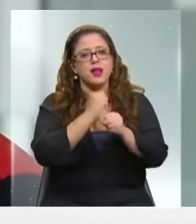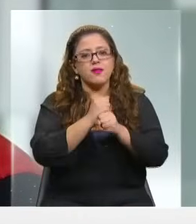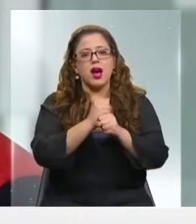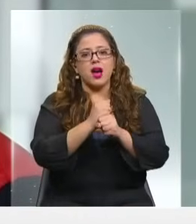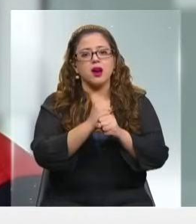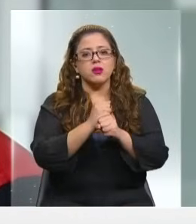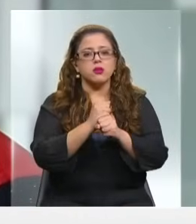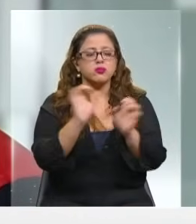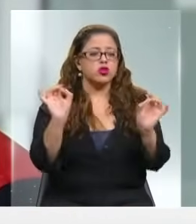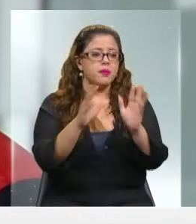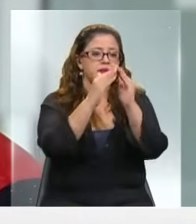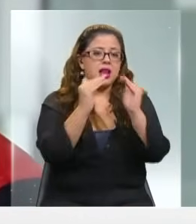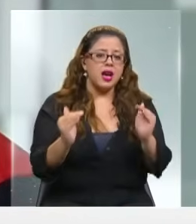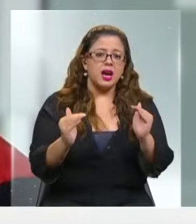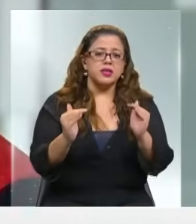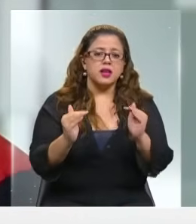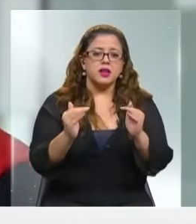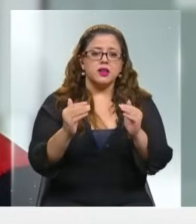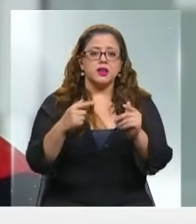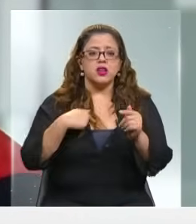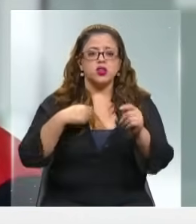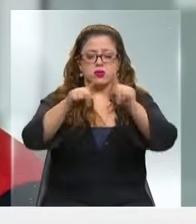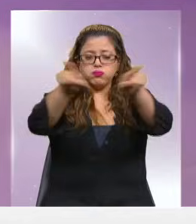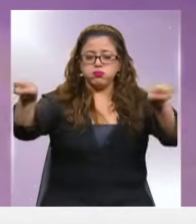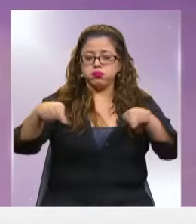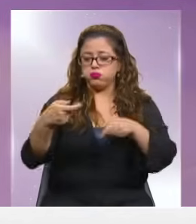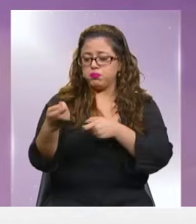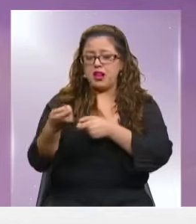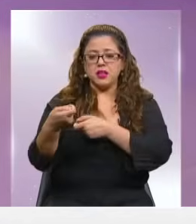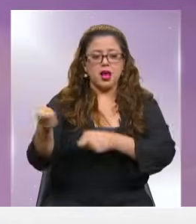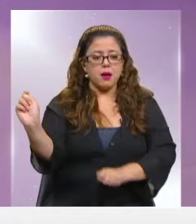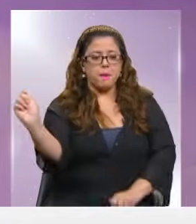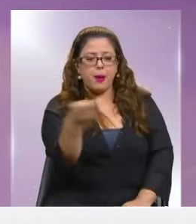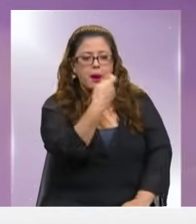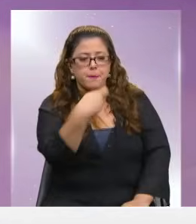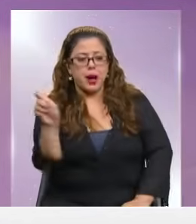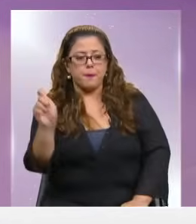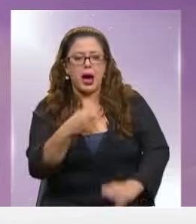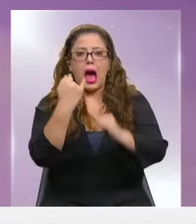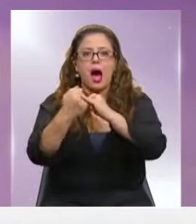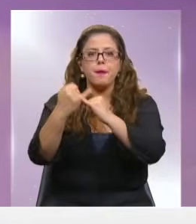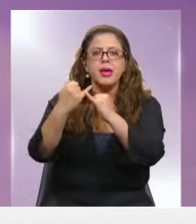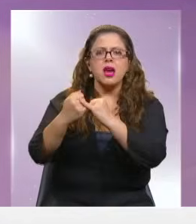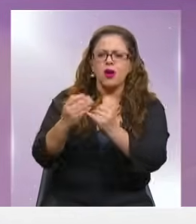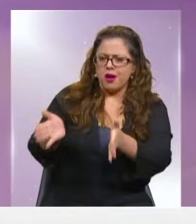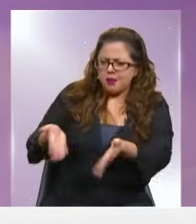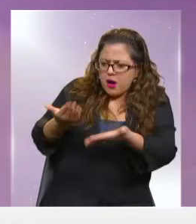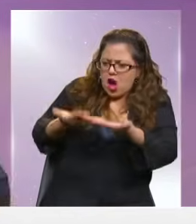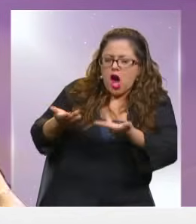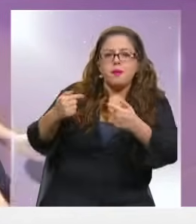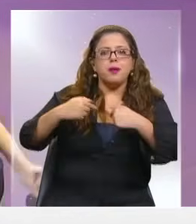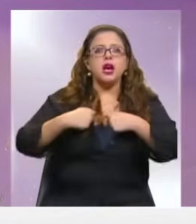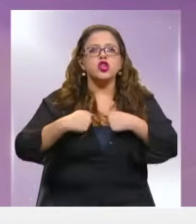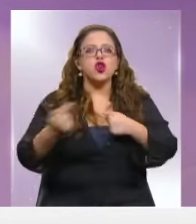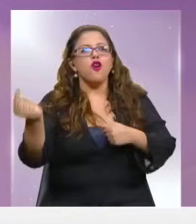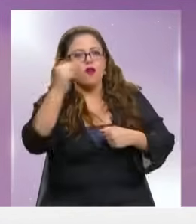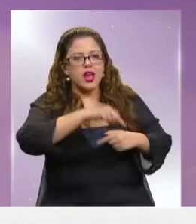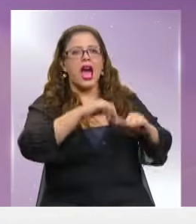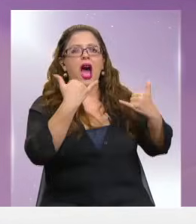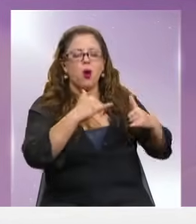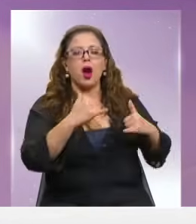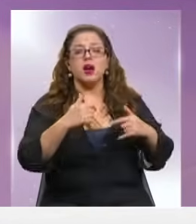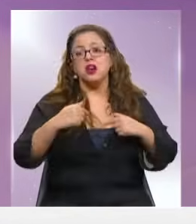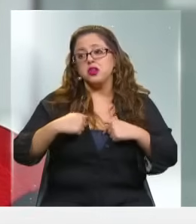y entonces tomar la paleta y jugar con mis amigos. Todo me motivaba, mi amigo me motivaba para que yo viniera a jugar.